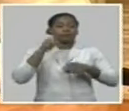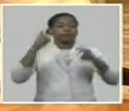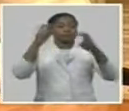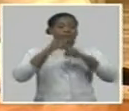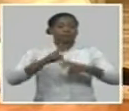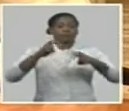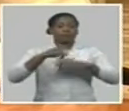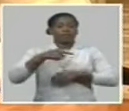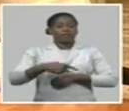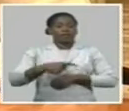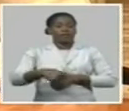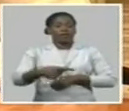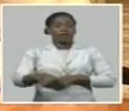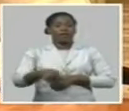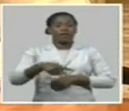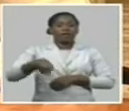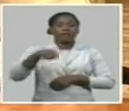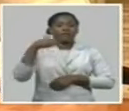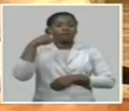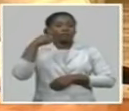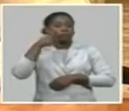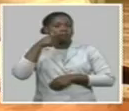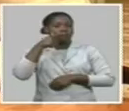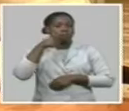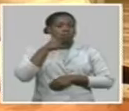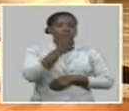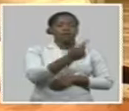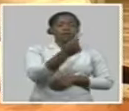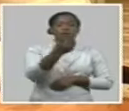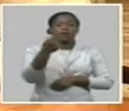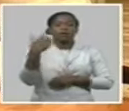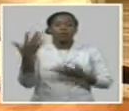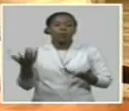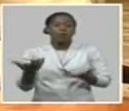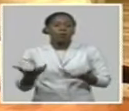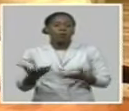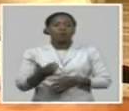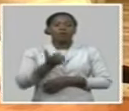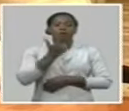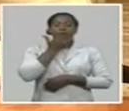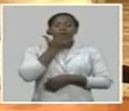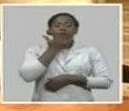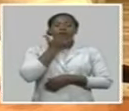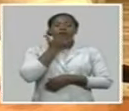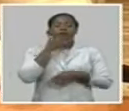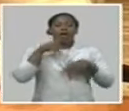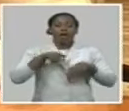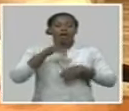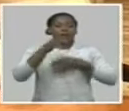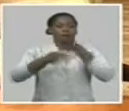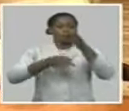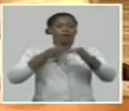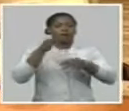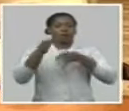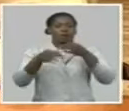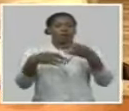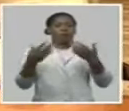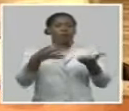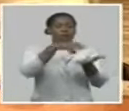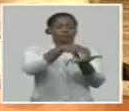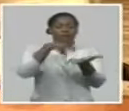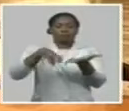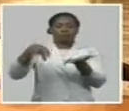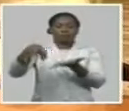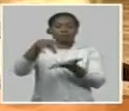por cada uno de los sistemas dónde están los mayores problemas que ahora lo vamos a mencionar y no quiere decir que no hayan otros lugares